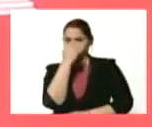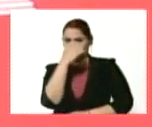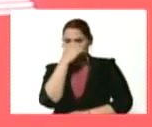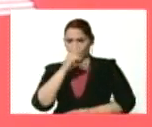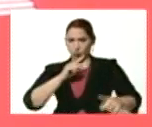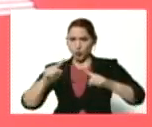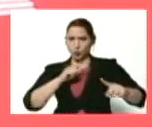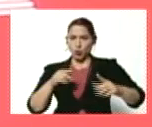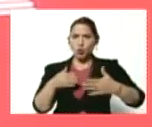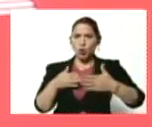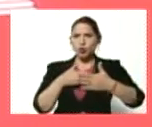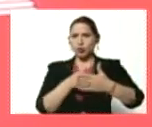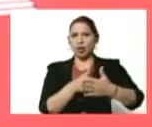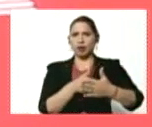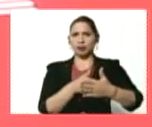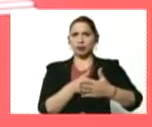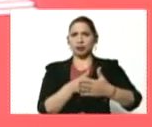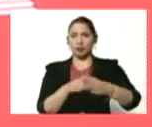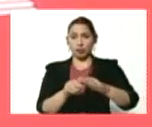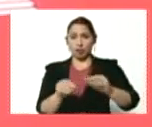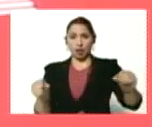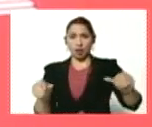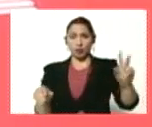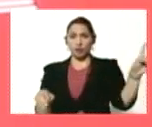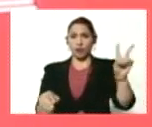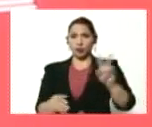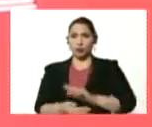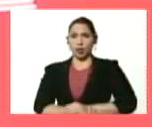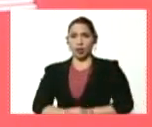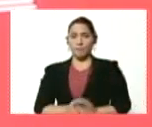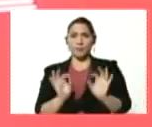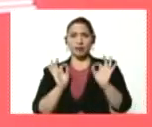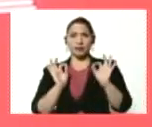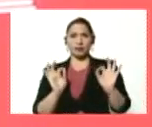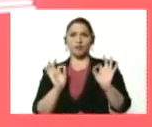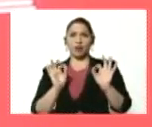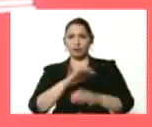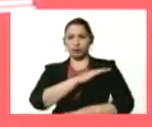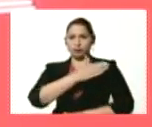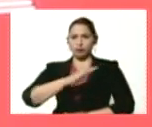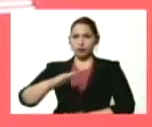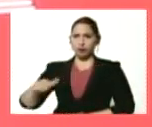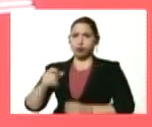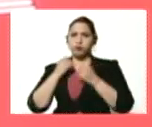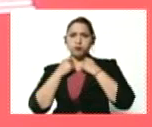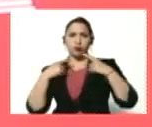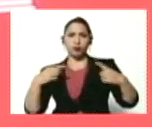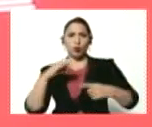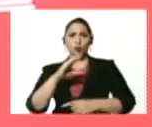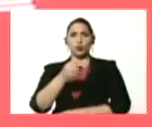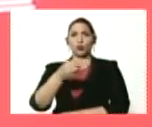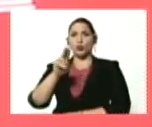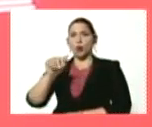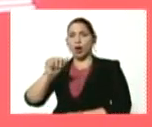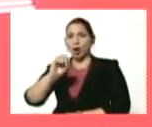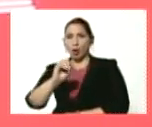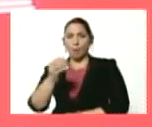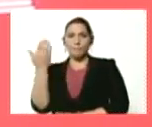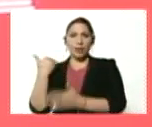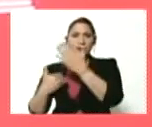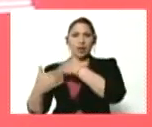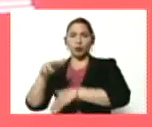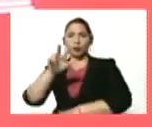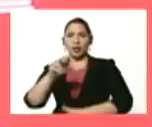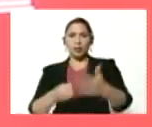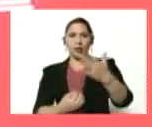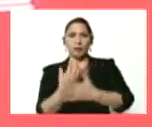actuaron en contra del territorio venezolano, específicamente en las costas de Macuto y Chow, el pasado 3 de mayo